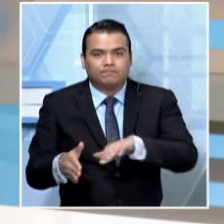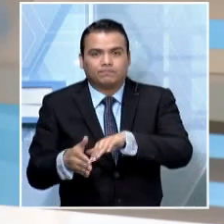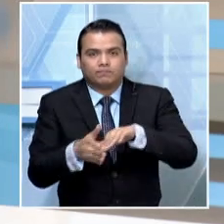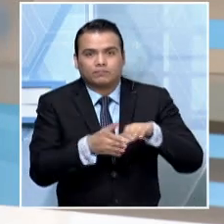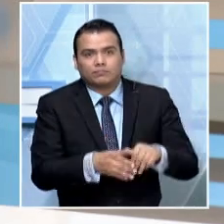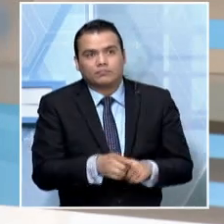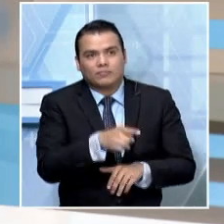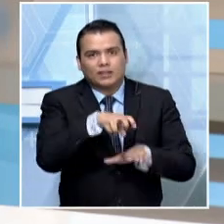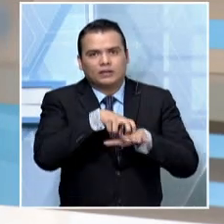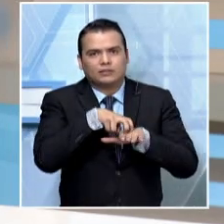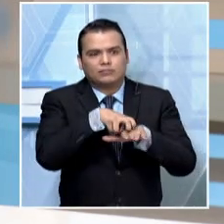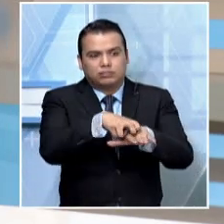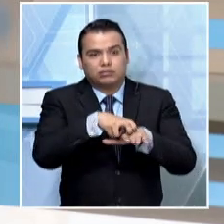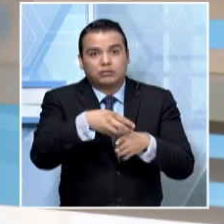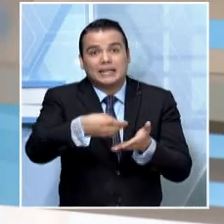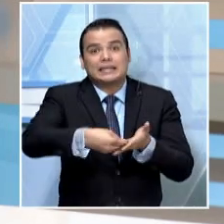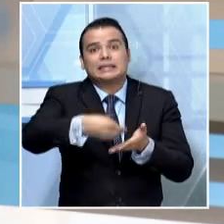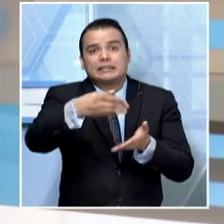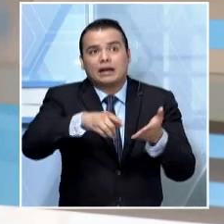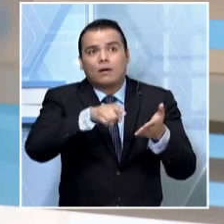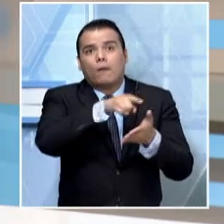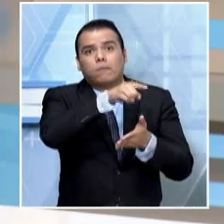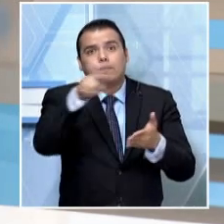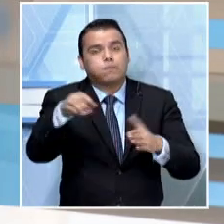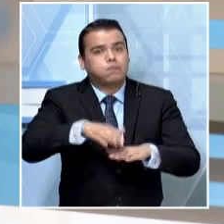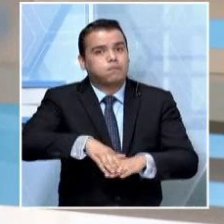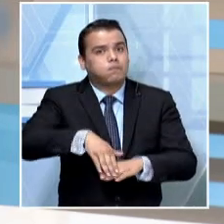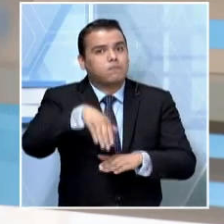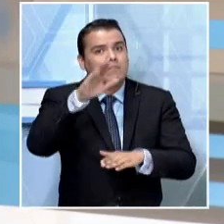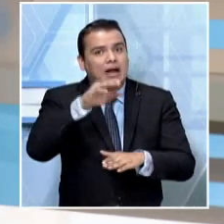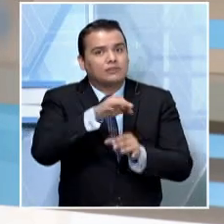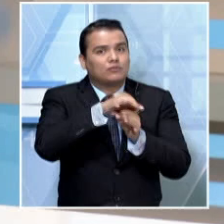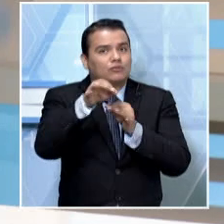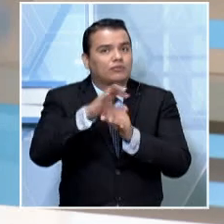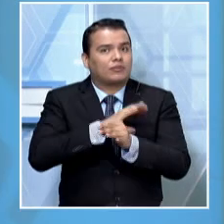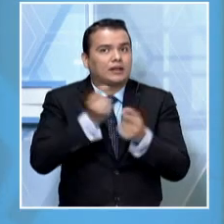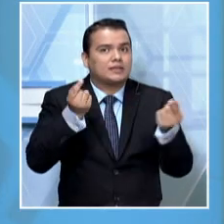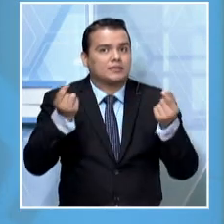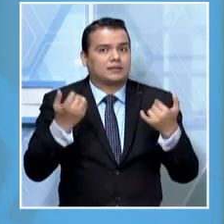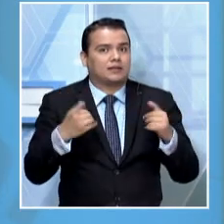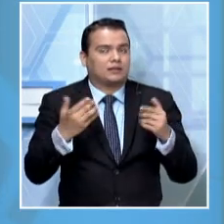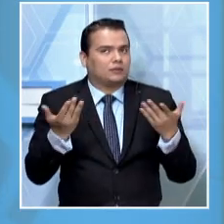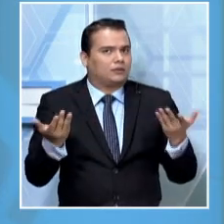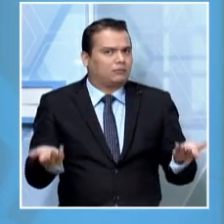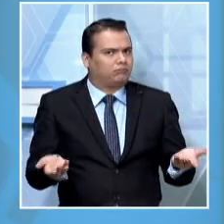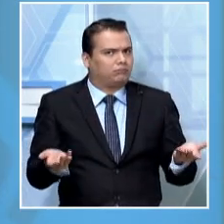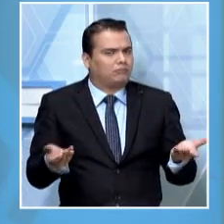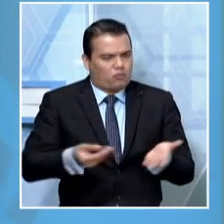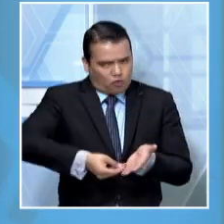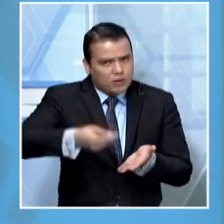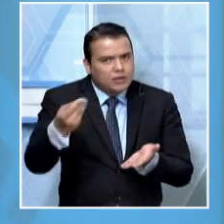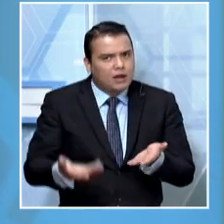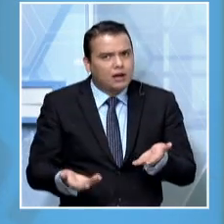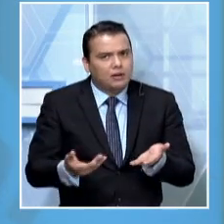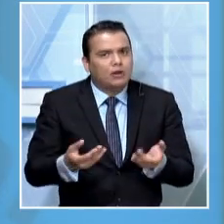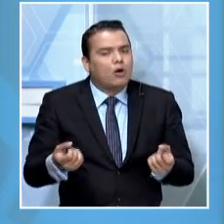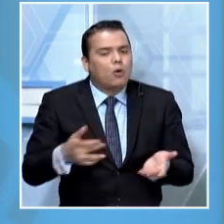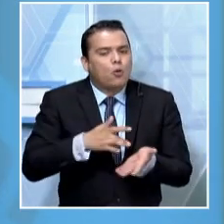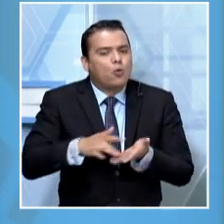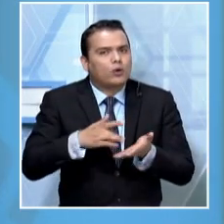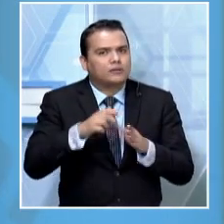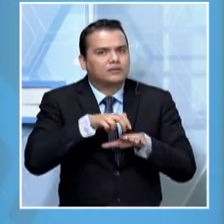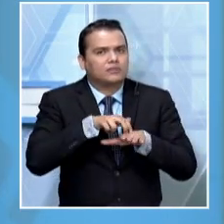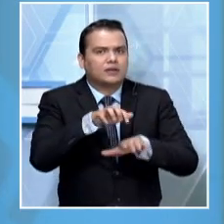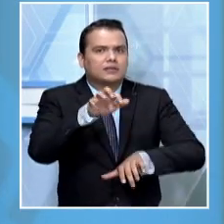Una exagerada alza del valor del pasaje están denunciando los habitantes de zona rural de Cali. Los líderes piden con urgencia una reunión con la Secretaría de